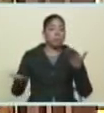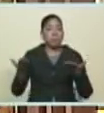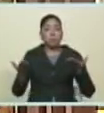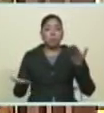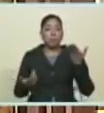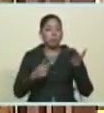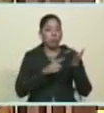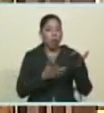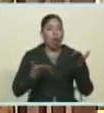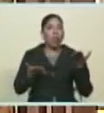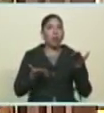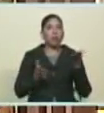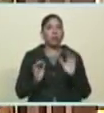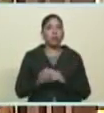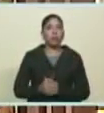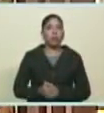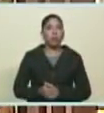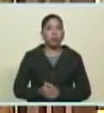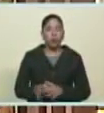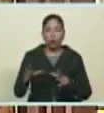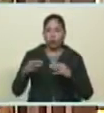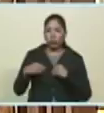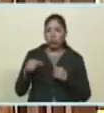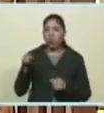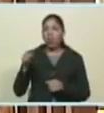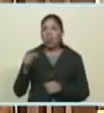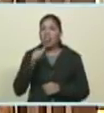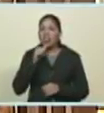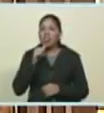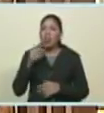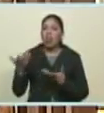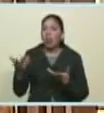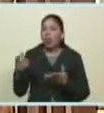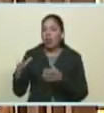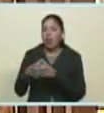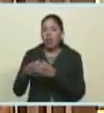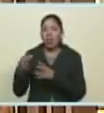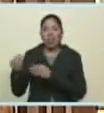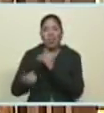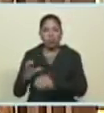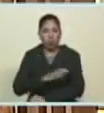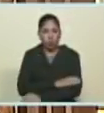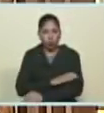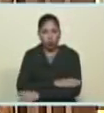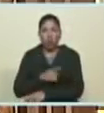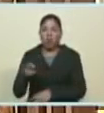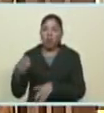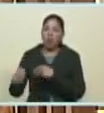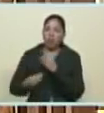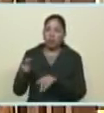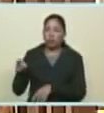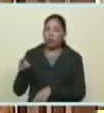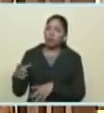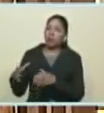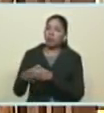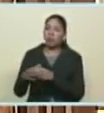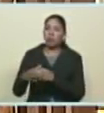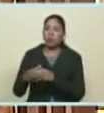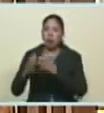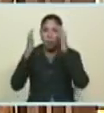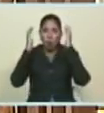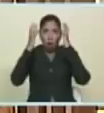Lo asumimos con humildad. ¿Y qué hizo la oposición, mi querido amigo Henry Ramos Alú, compañero Ramos Alú? ¿Qué hizo Ramos